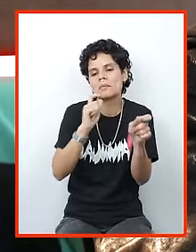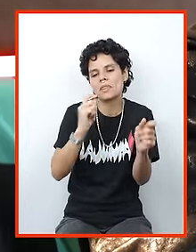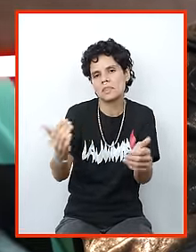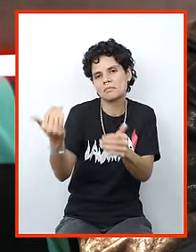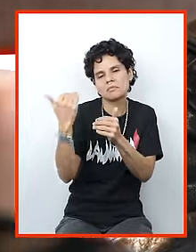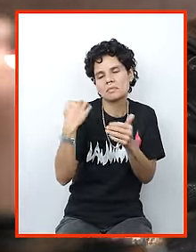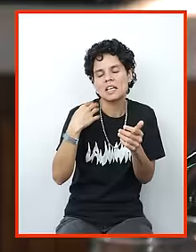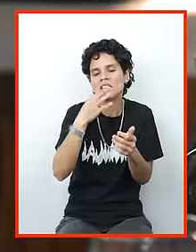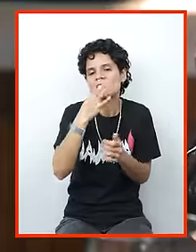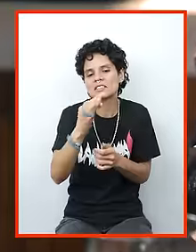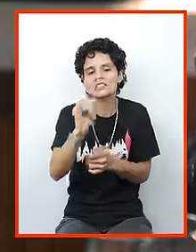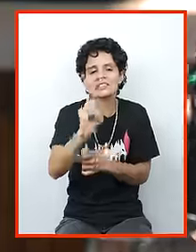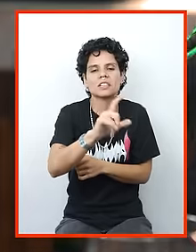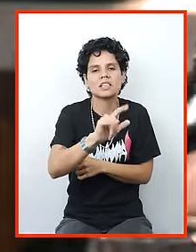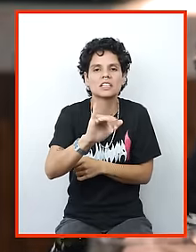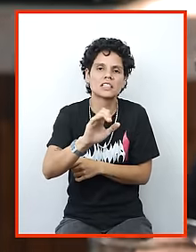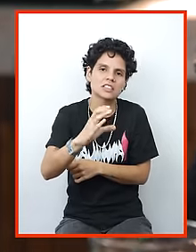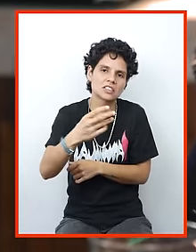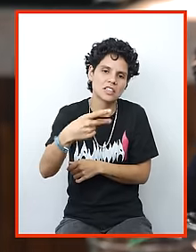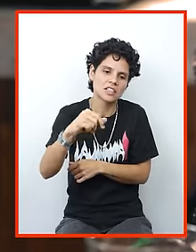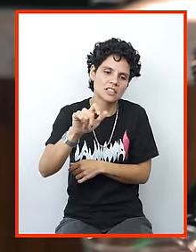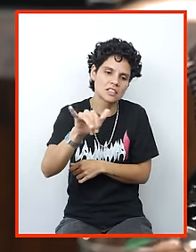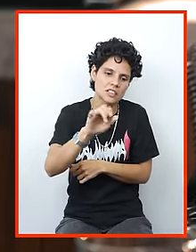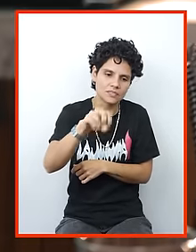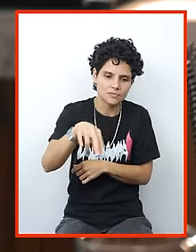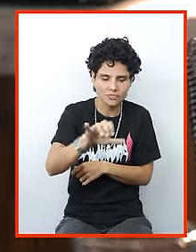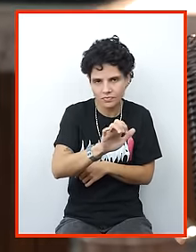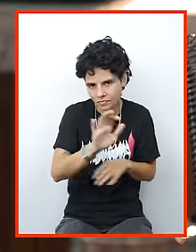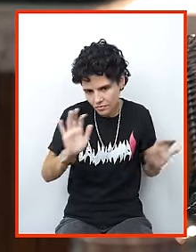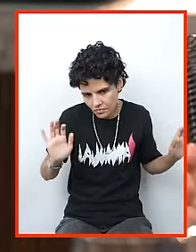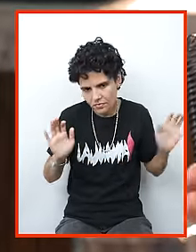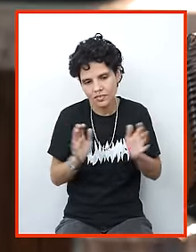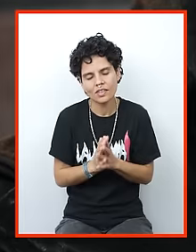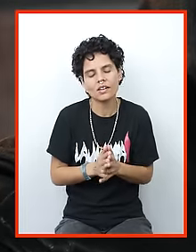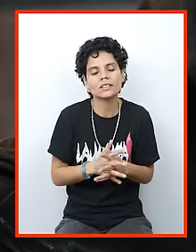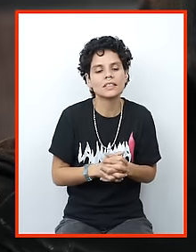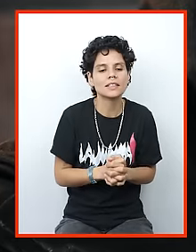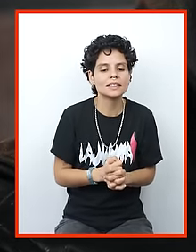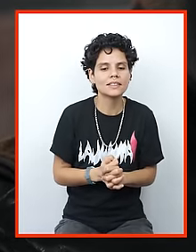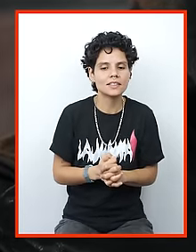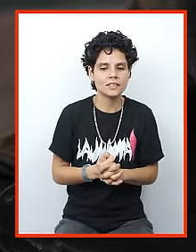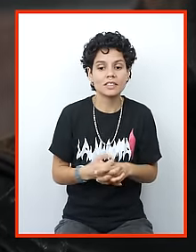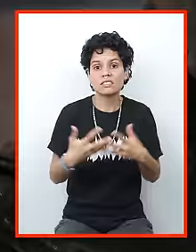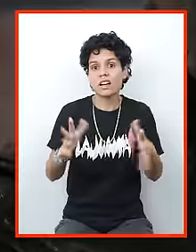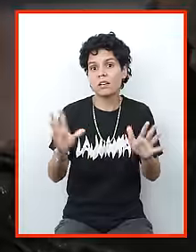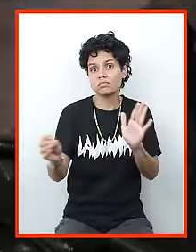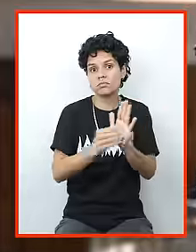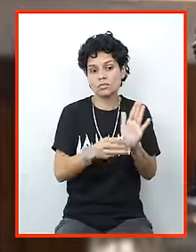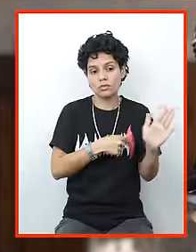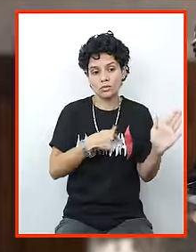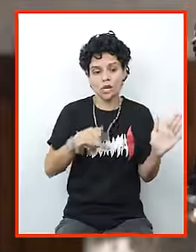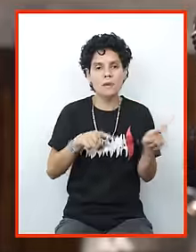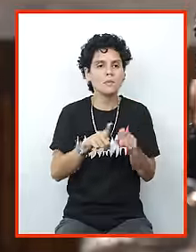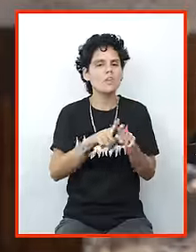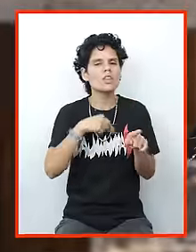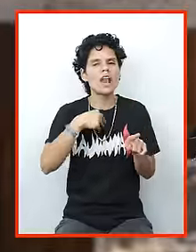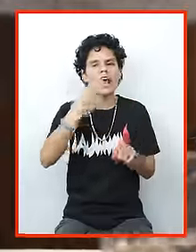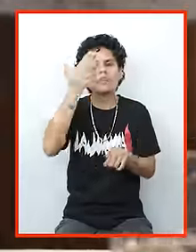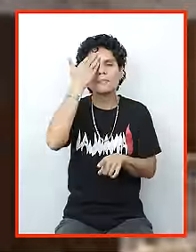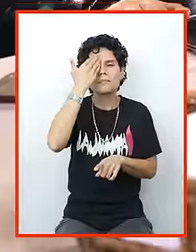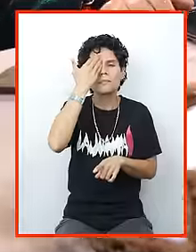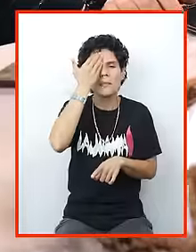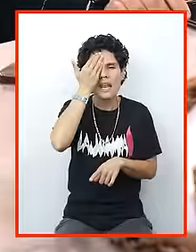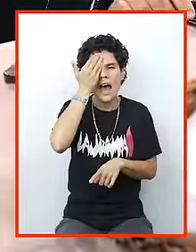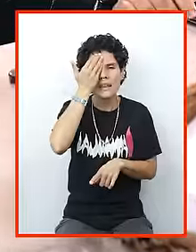Lil Chayanne. Lil Chayanne. ¿Y tu canción favorita de Chayanne? ¿Por ejemplo? Porque si ya fuiste el Lil Chayanne, tenés que tener una de... A mí me gusta esa Barco